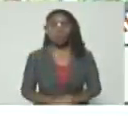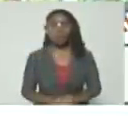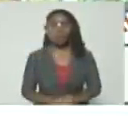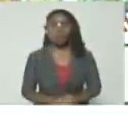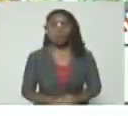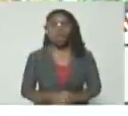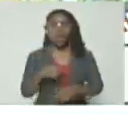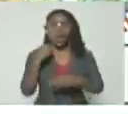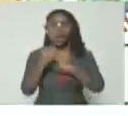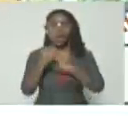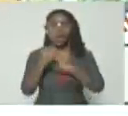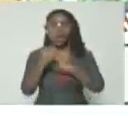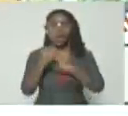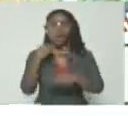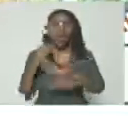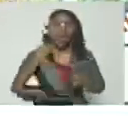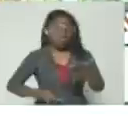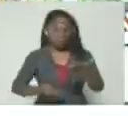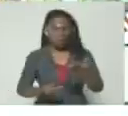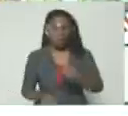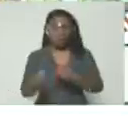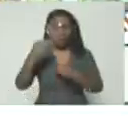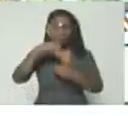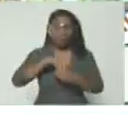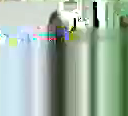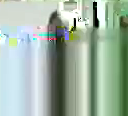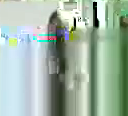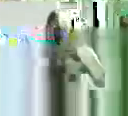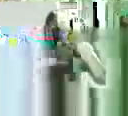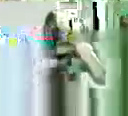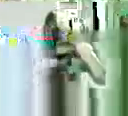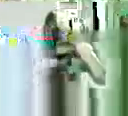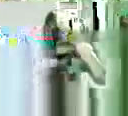Sacó un informe de interna,